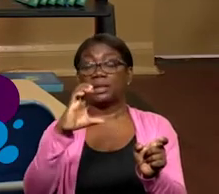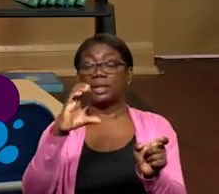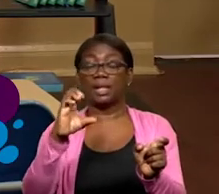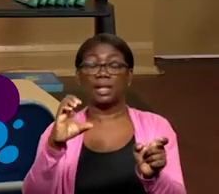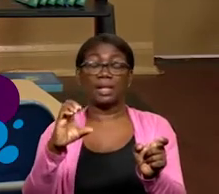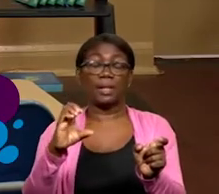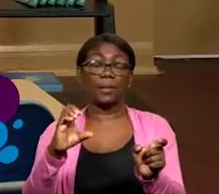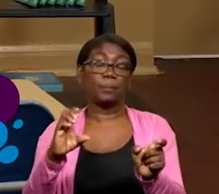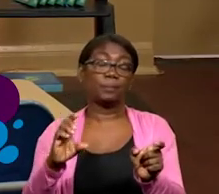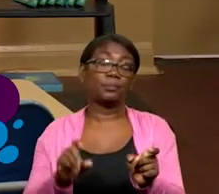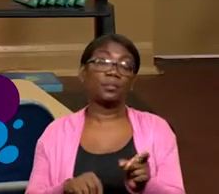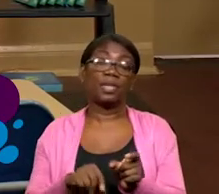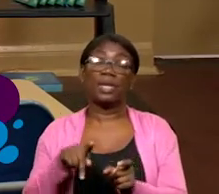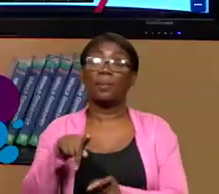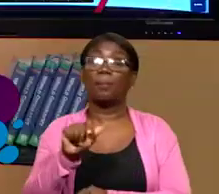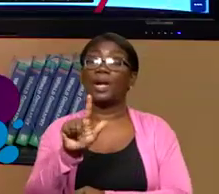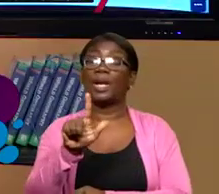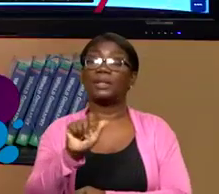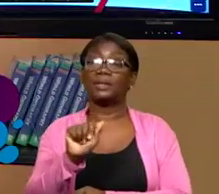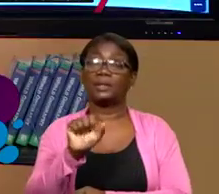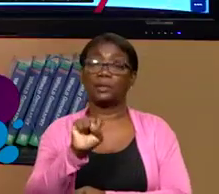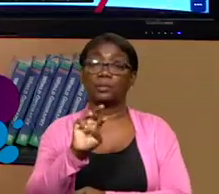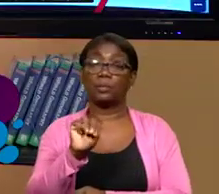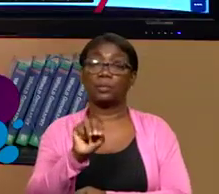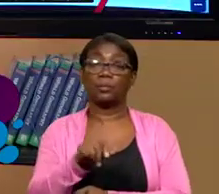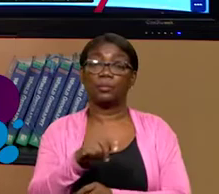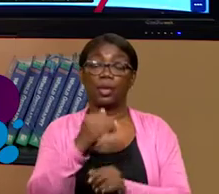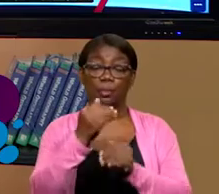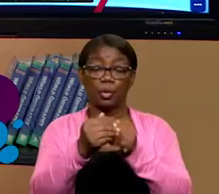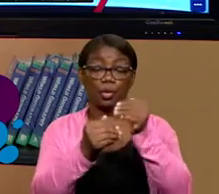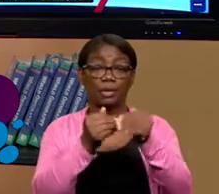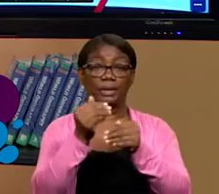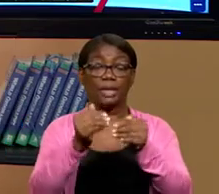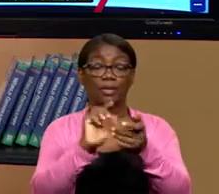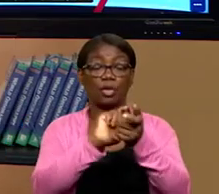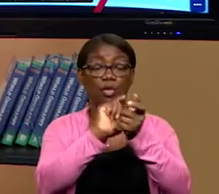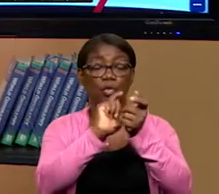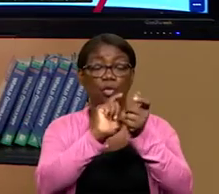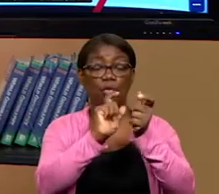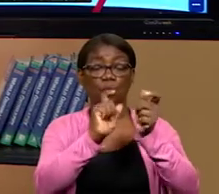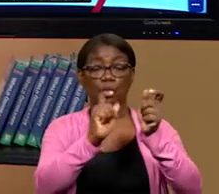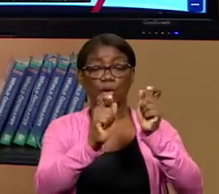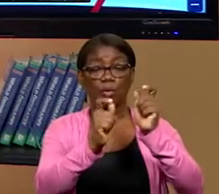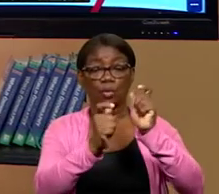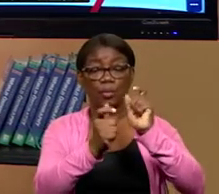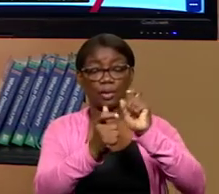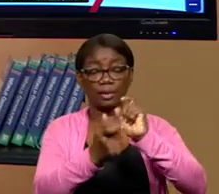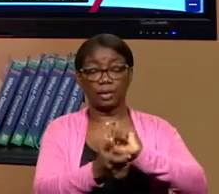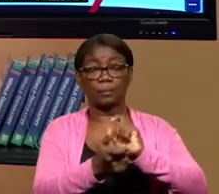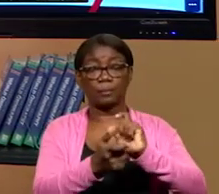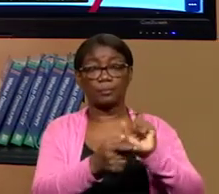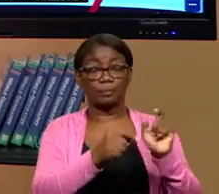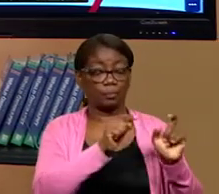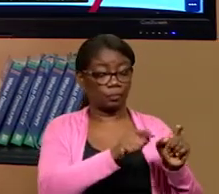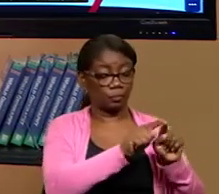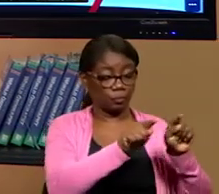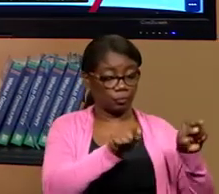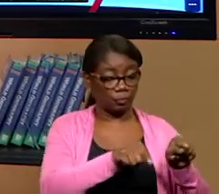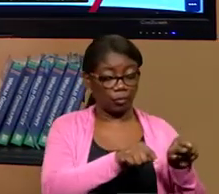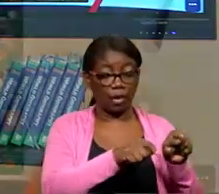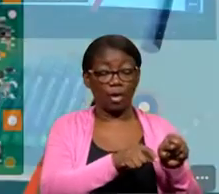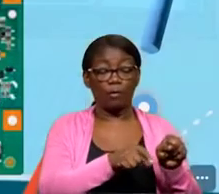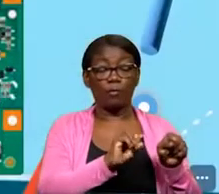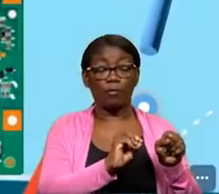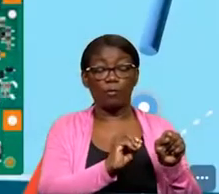plasma. Bien, aquí tendrían que describir el proceso de conversión que se lleva a cabo en el inversor o fuente de